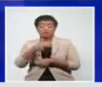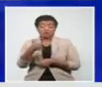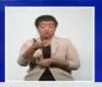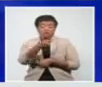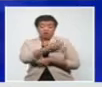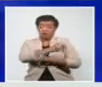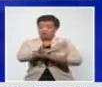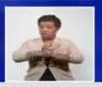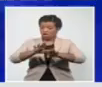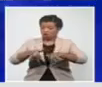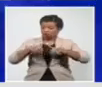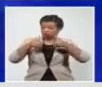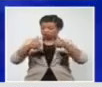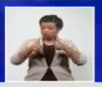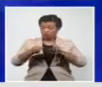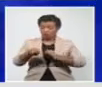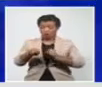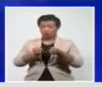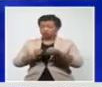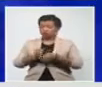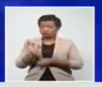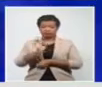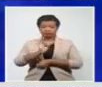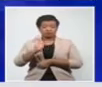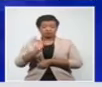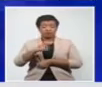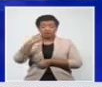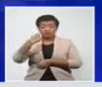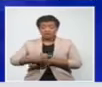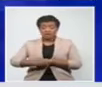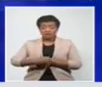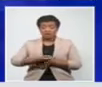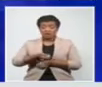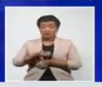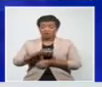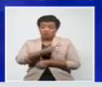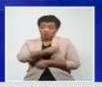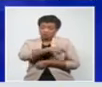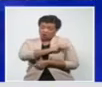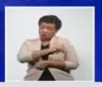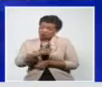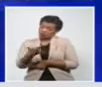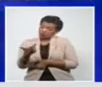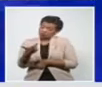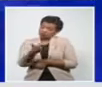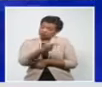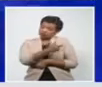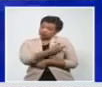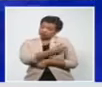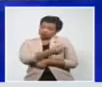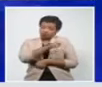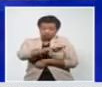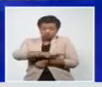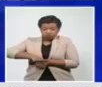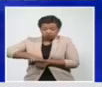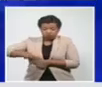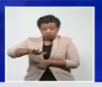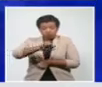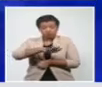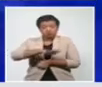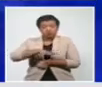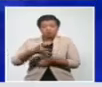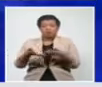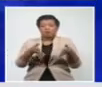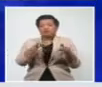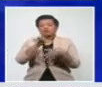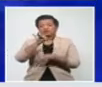control hasta tanto no haya 1% de cobertura de la población, que todo el mundo lo estima entre un